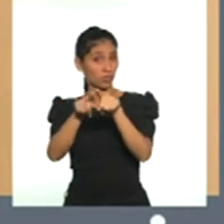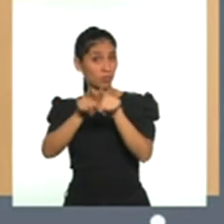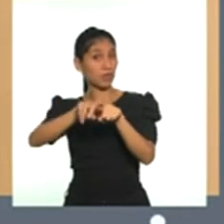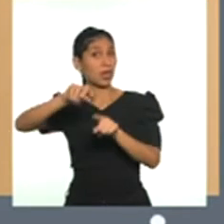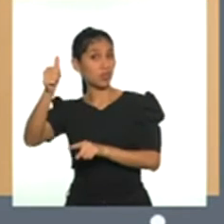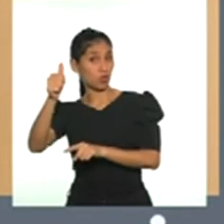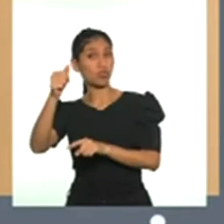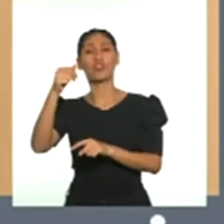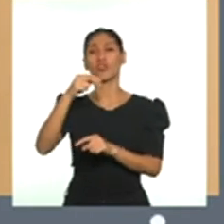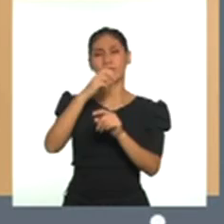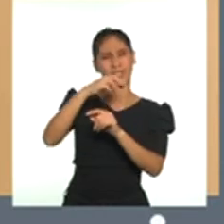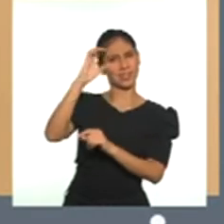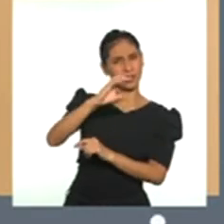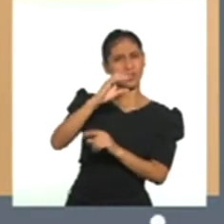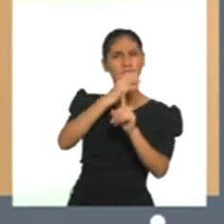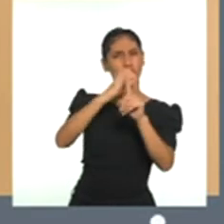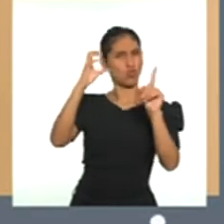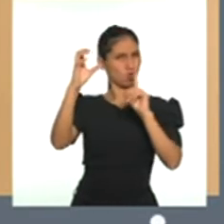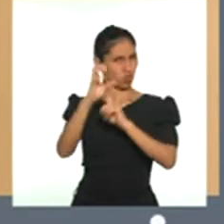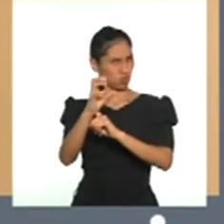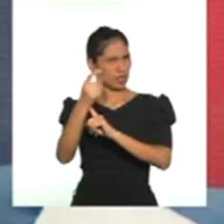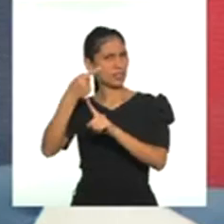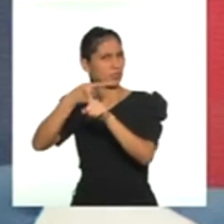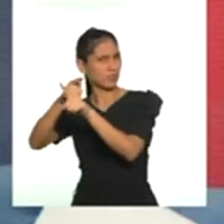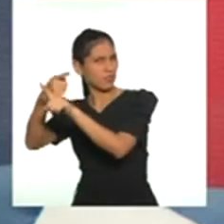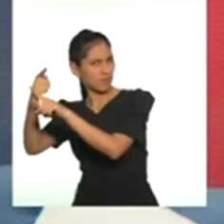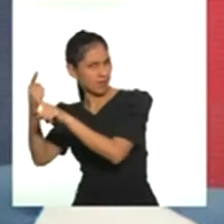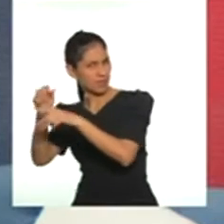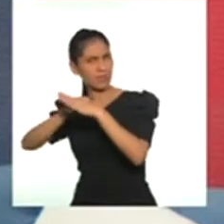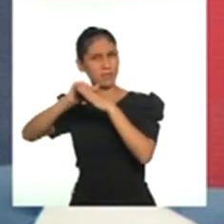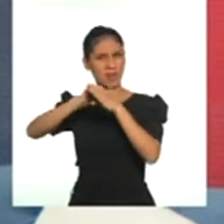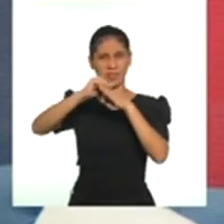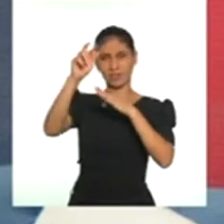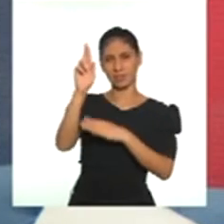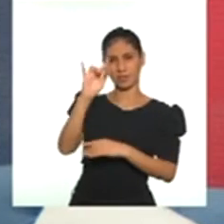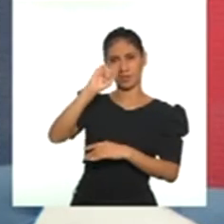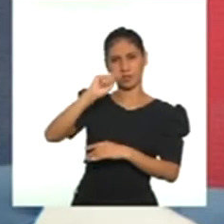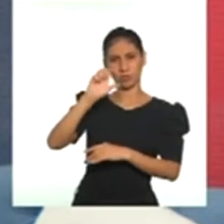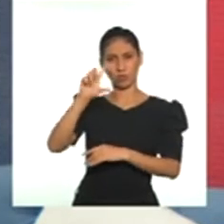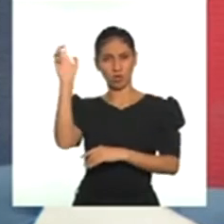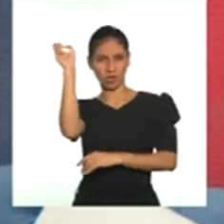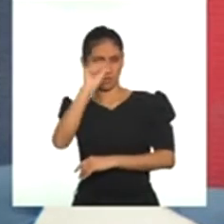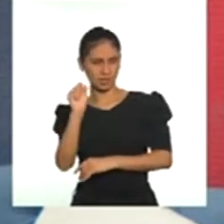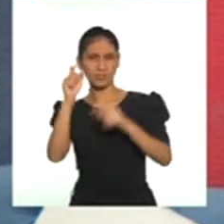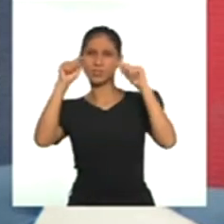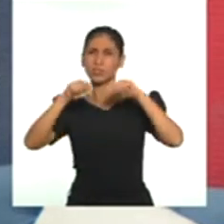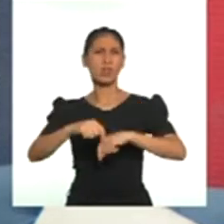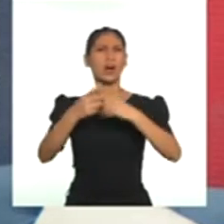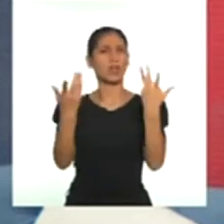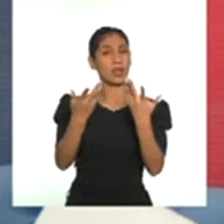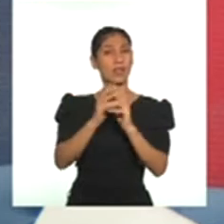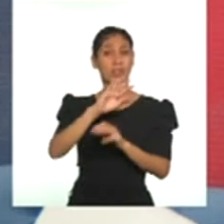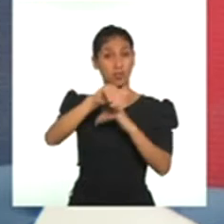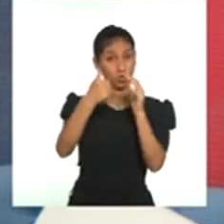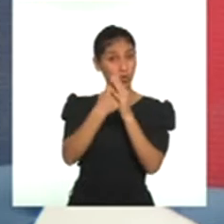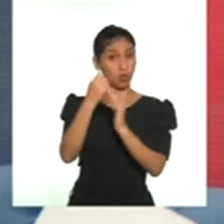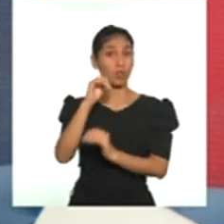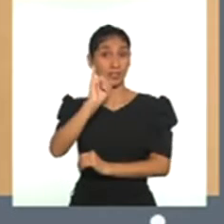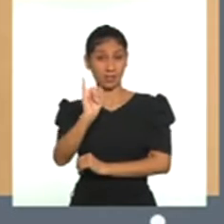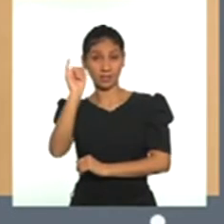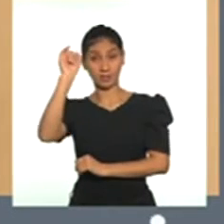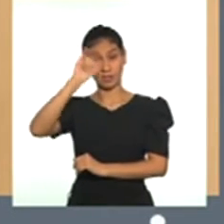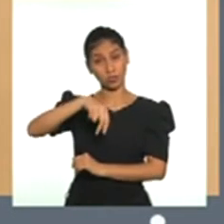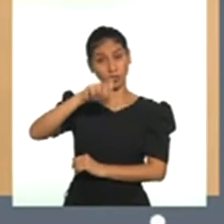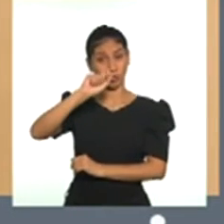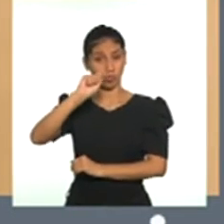mágico-religiosa y que comprende un conjunto de prácticas rituales. Ya veo. Y en todo esto, profesor, ¿nuestro Instituto Nacional de Salud tiene alguna posición?